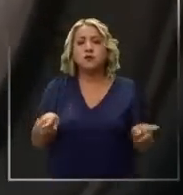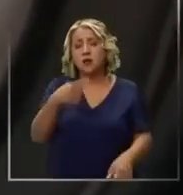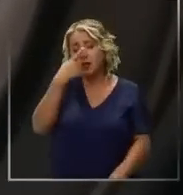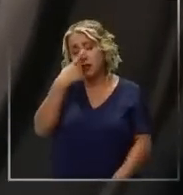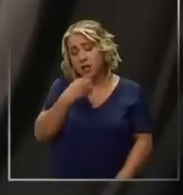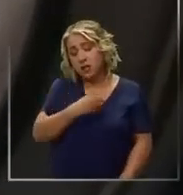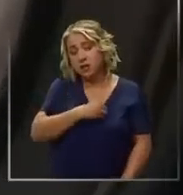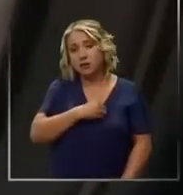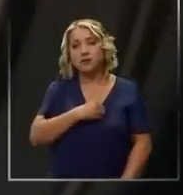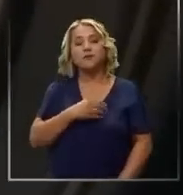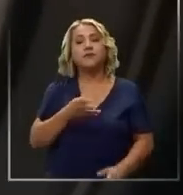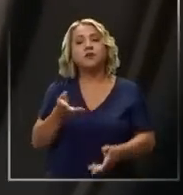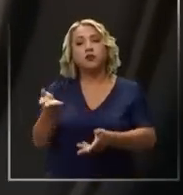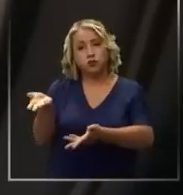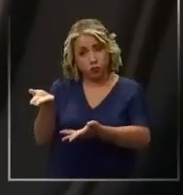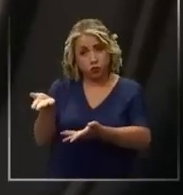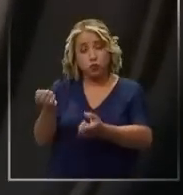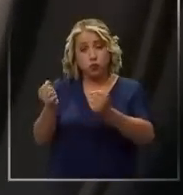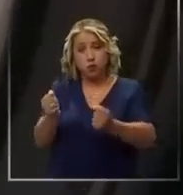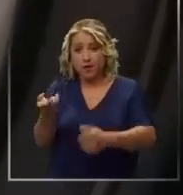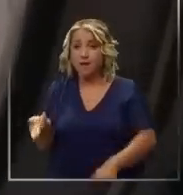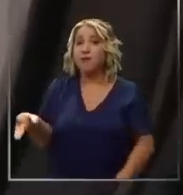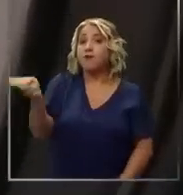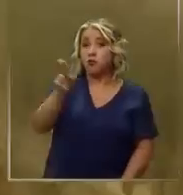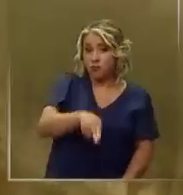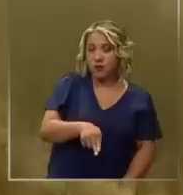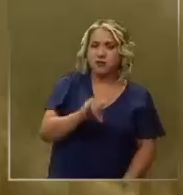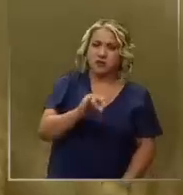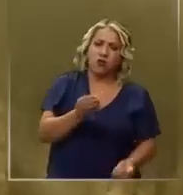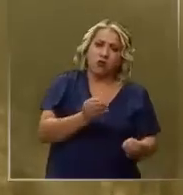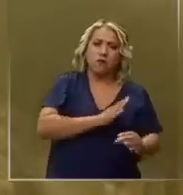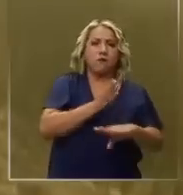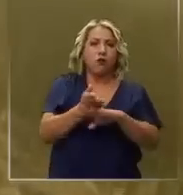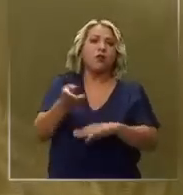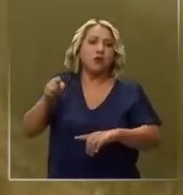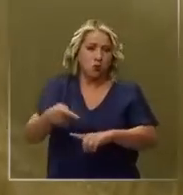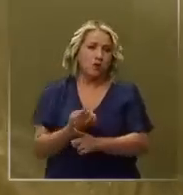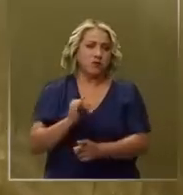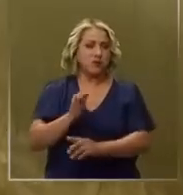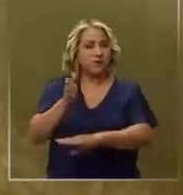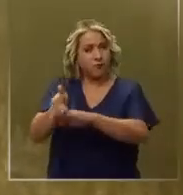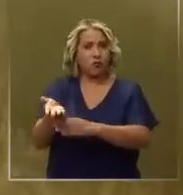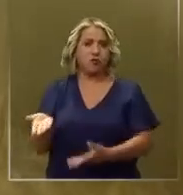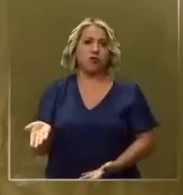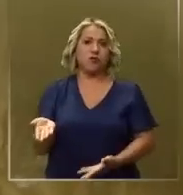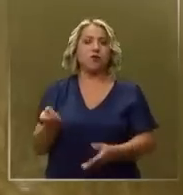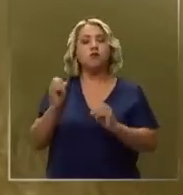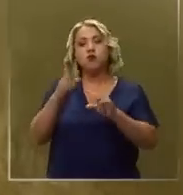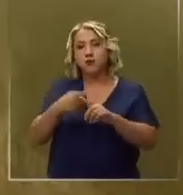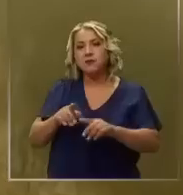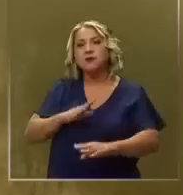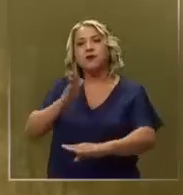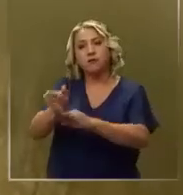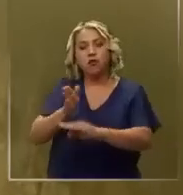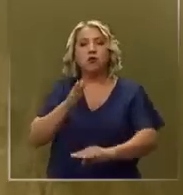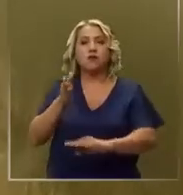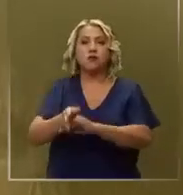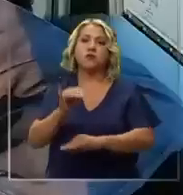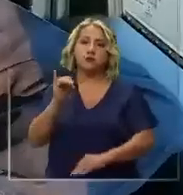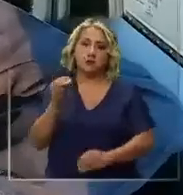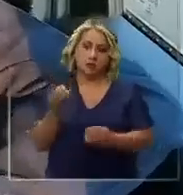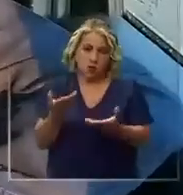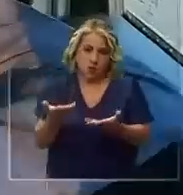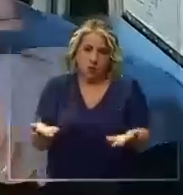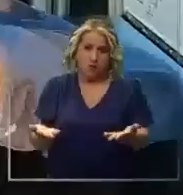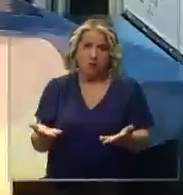Si tuvieses la oportunidad de volver. Sí, por supuesto. Por supuesto que lo haría y creo